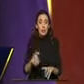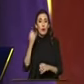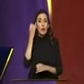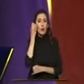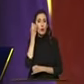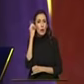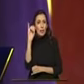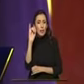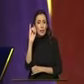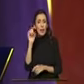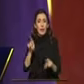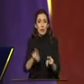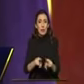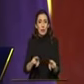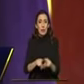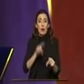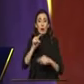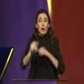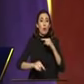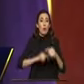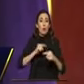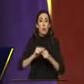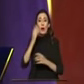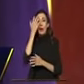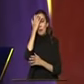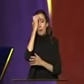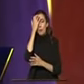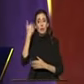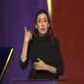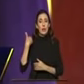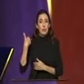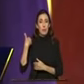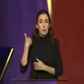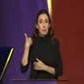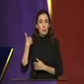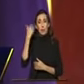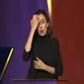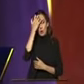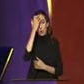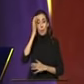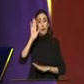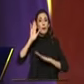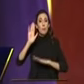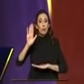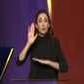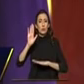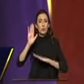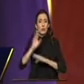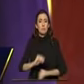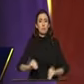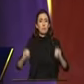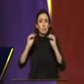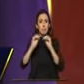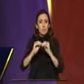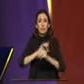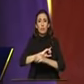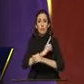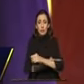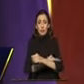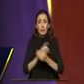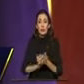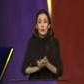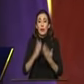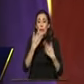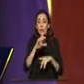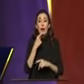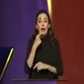idea lo que es al mismo tiempo nuestra mayor preocupación, nuestro más exigente compromiso y nuestra meta. Ya lo dijo